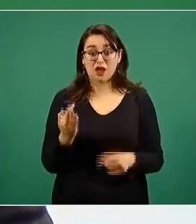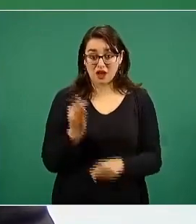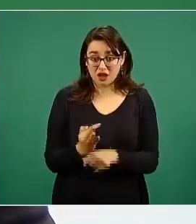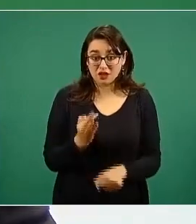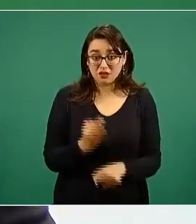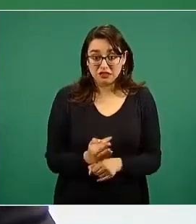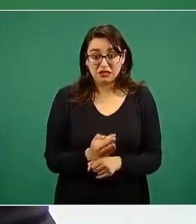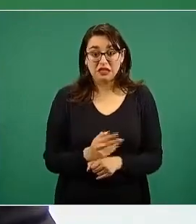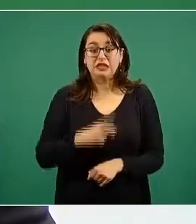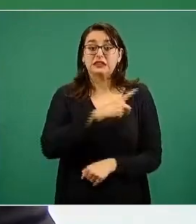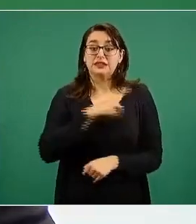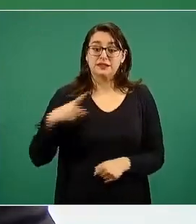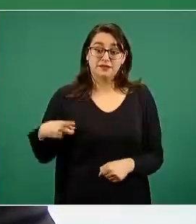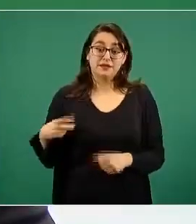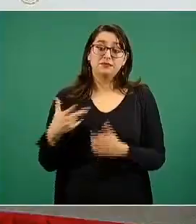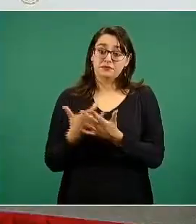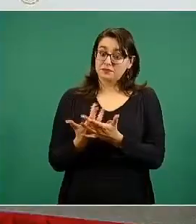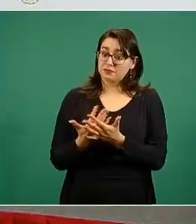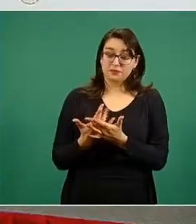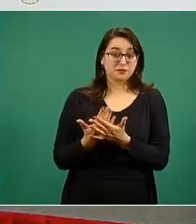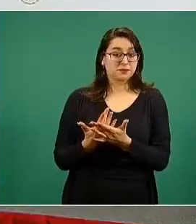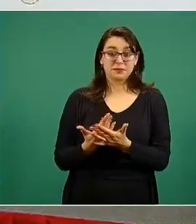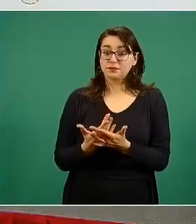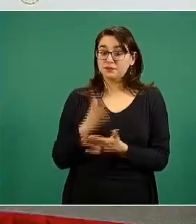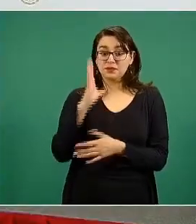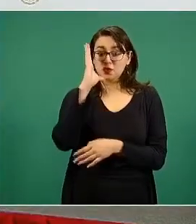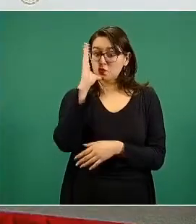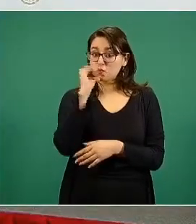esperar ahorita es que a lo mejor